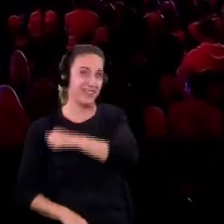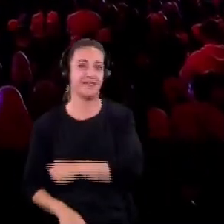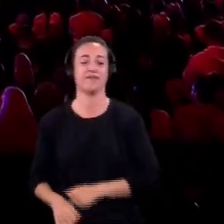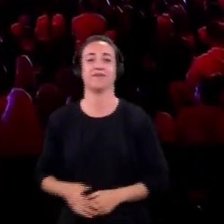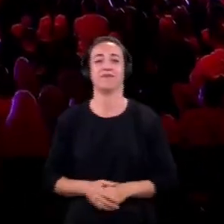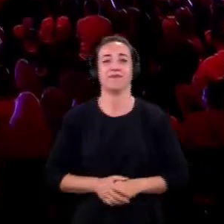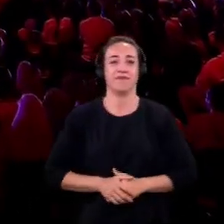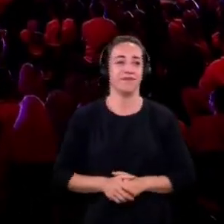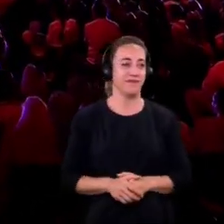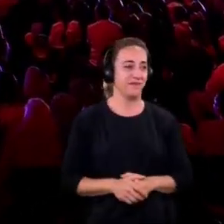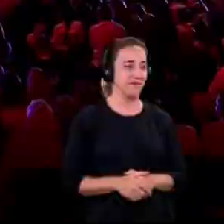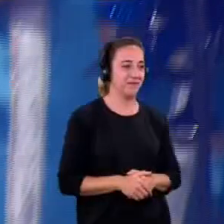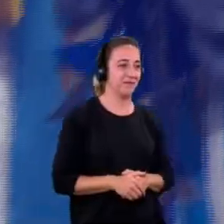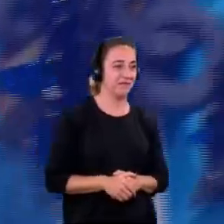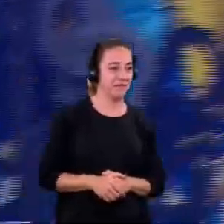concursar,